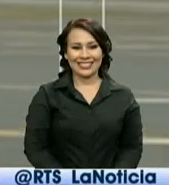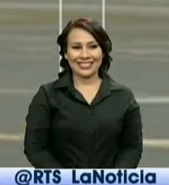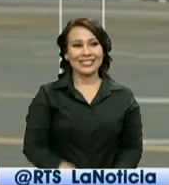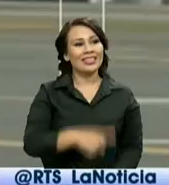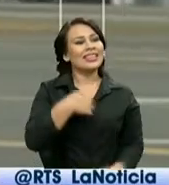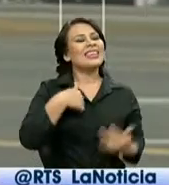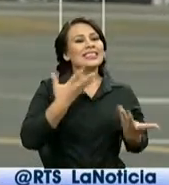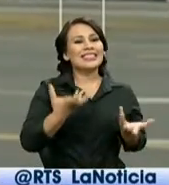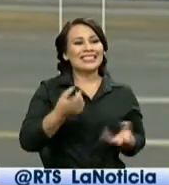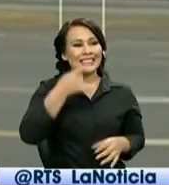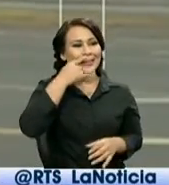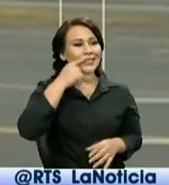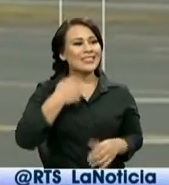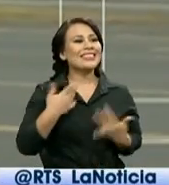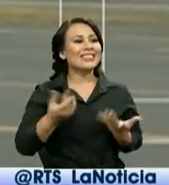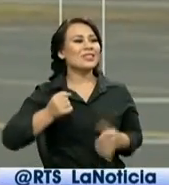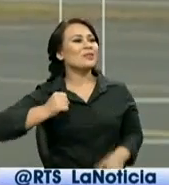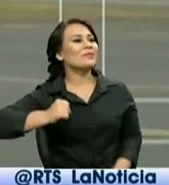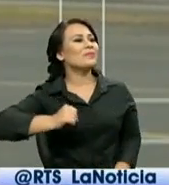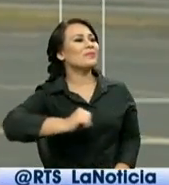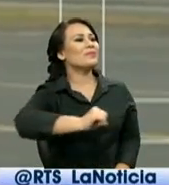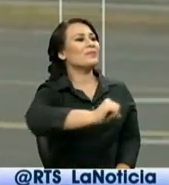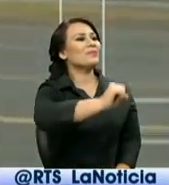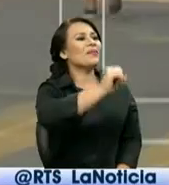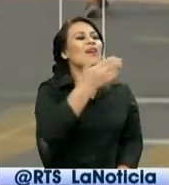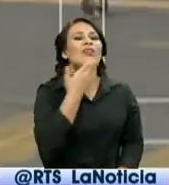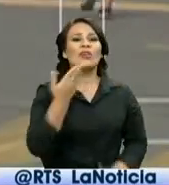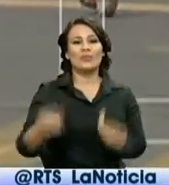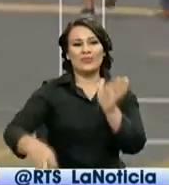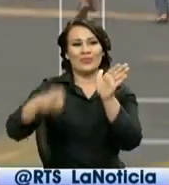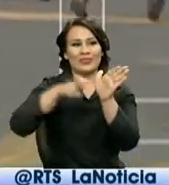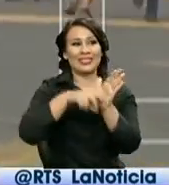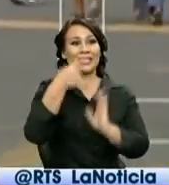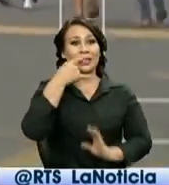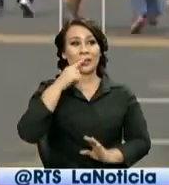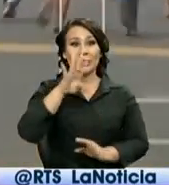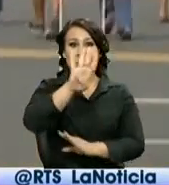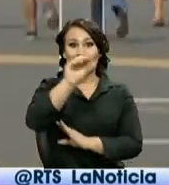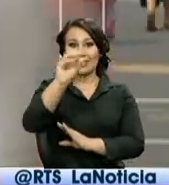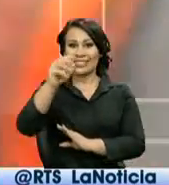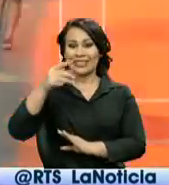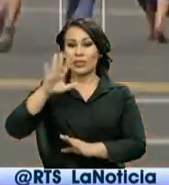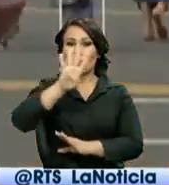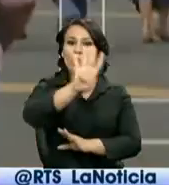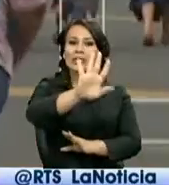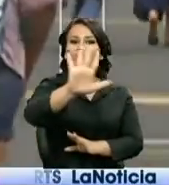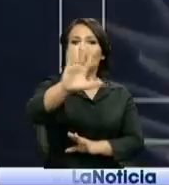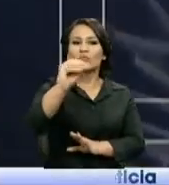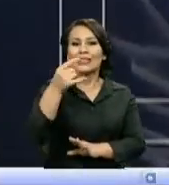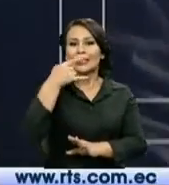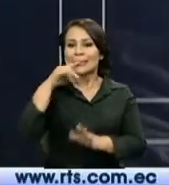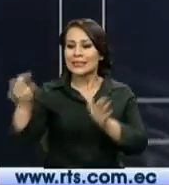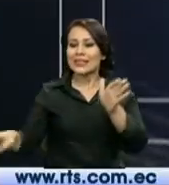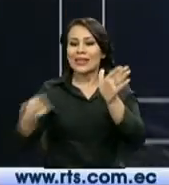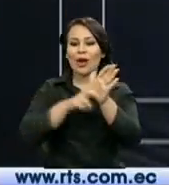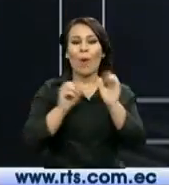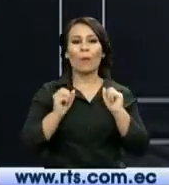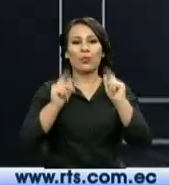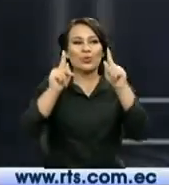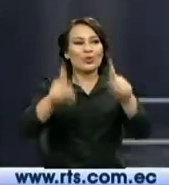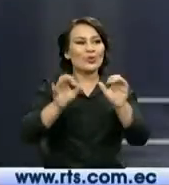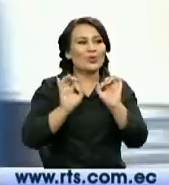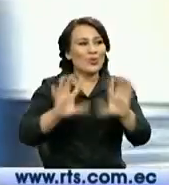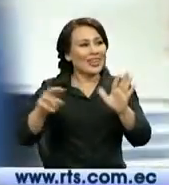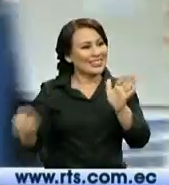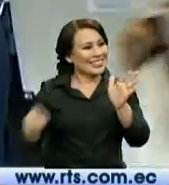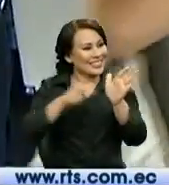Volar ha sido el sueño del hombre a través de la historia. Y en esta ocasión, 450 niños tuvieron la oportunidad de viajar en un